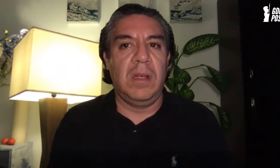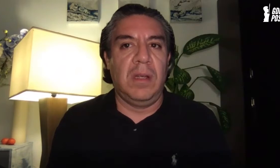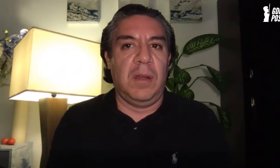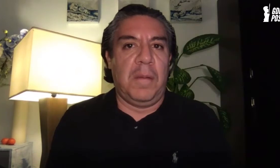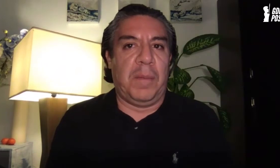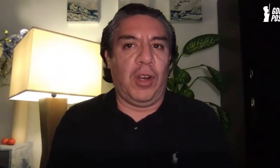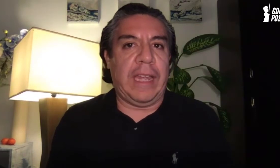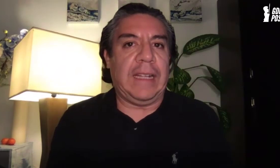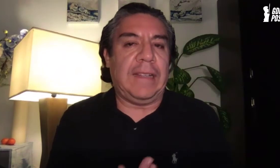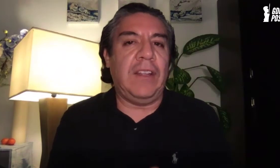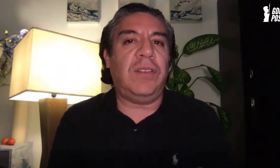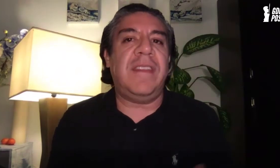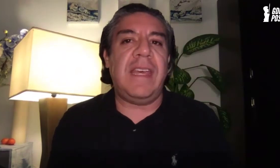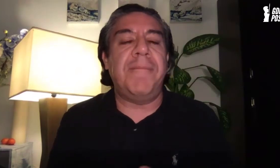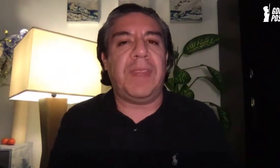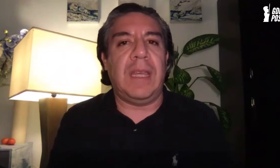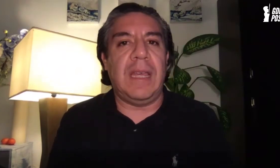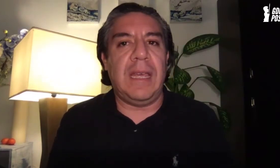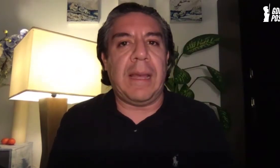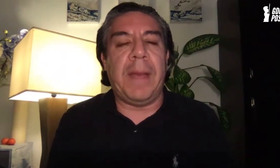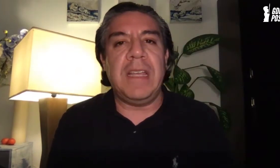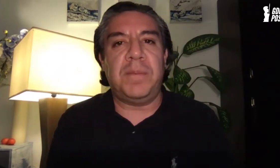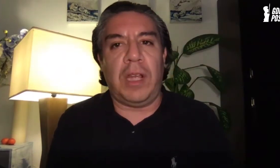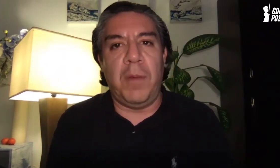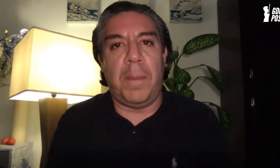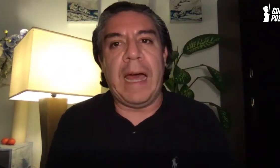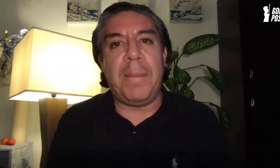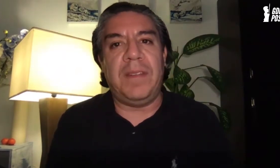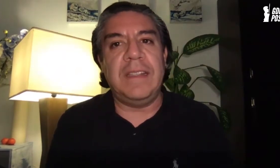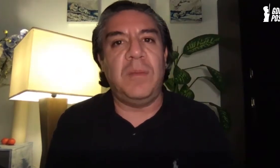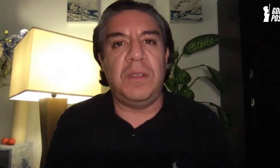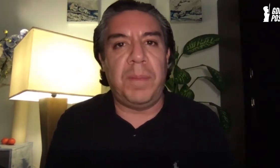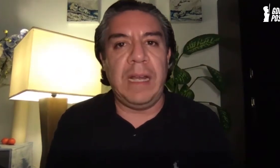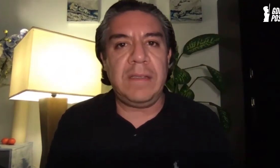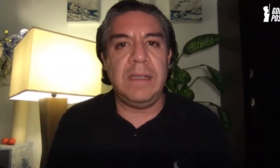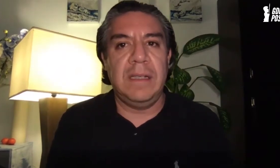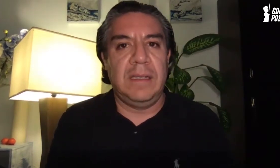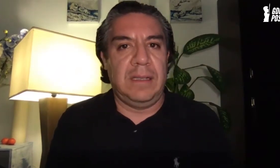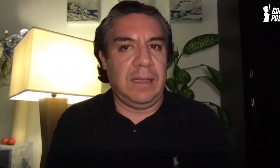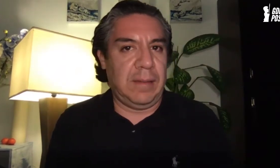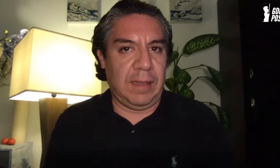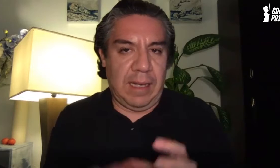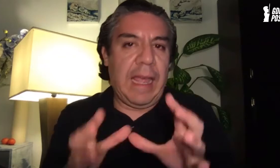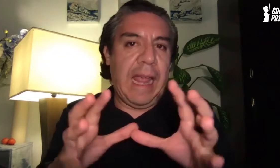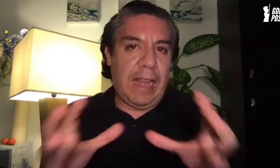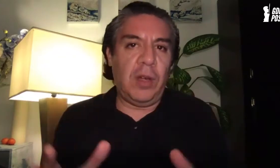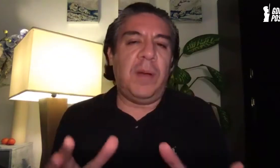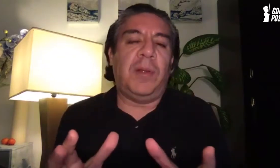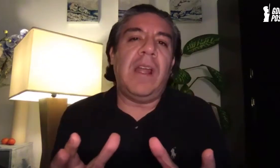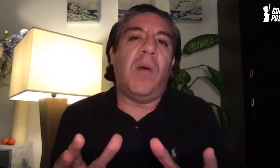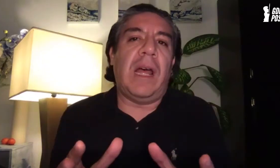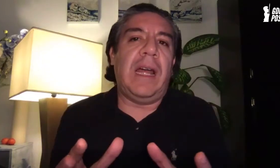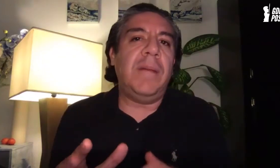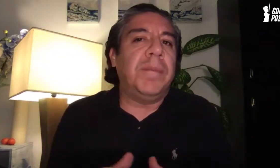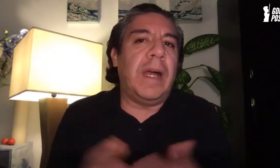destinado, porque tratándose de campañas, por ejemplo, para presidentes municipales, en la zona